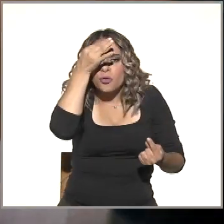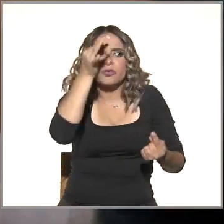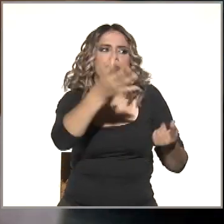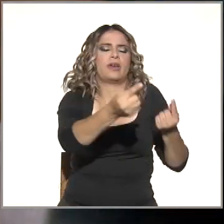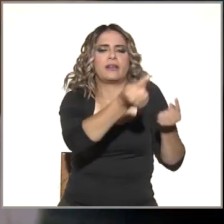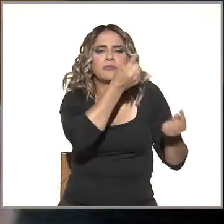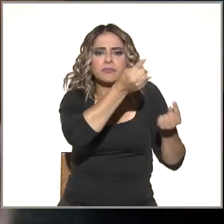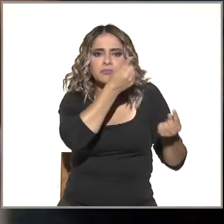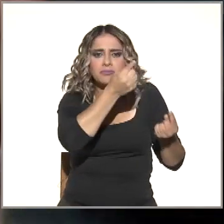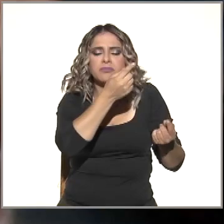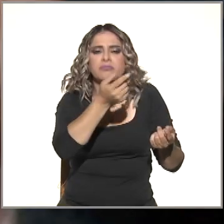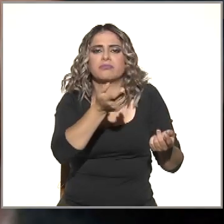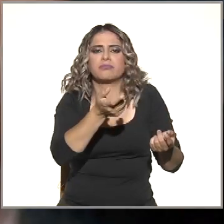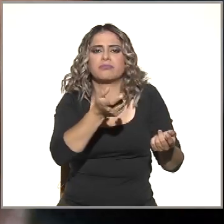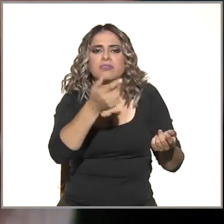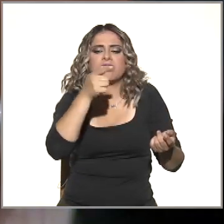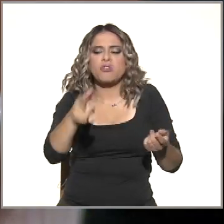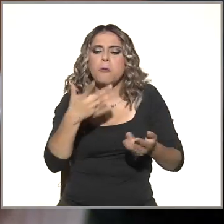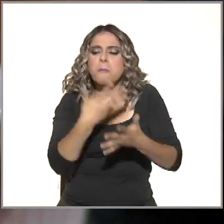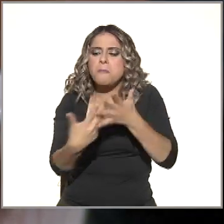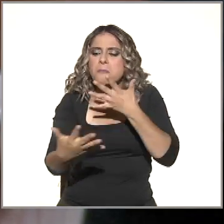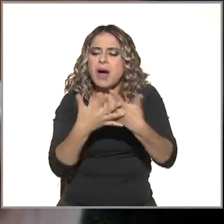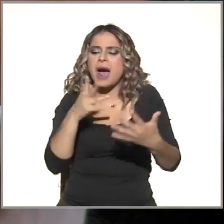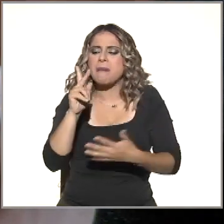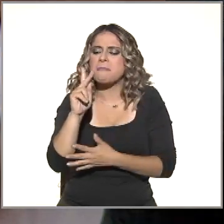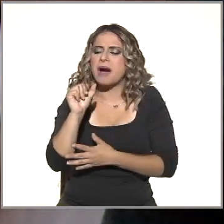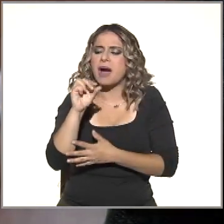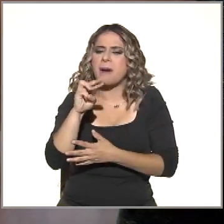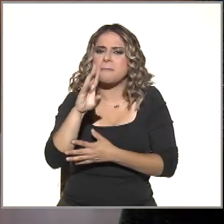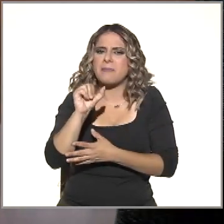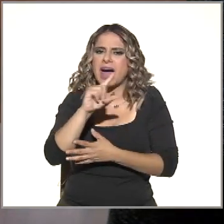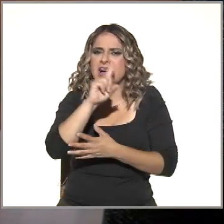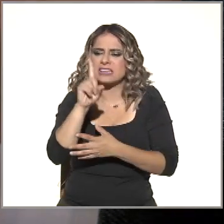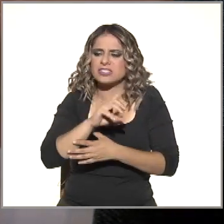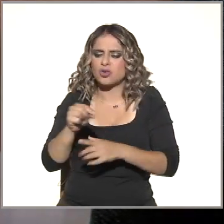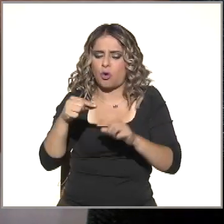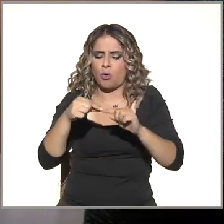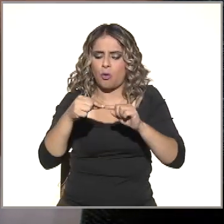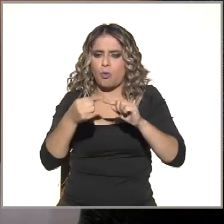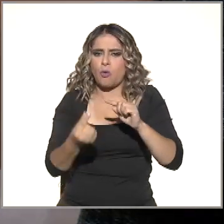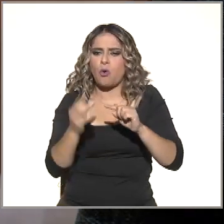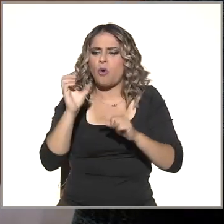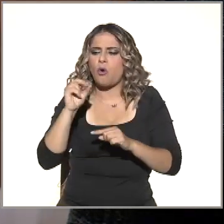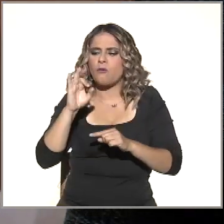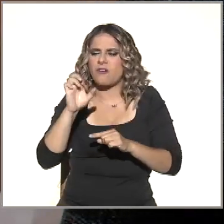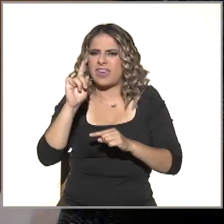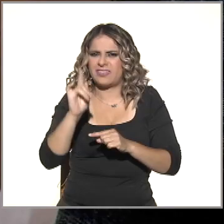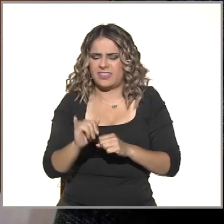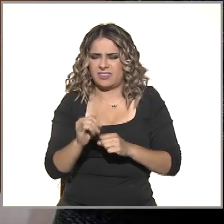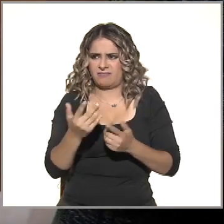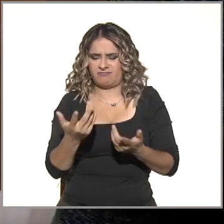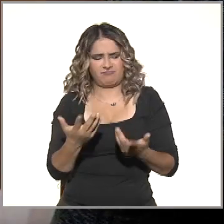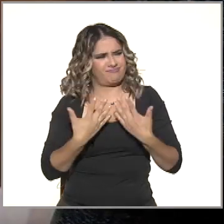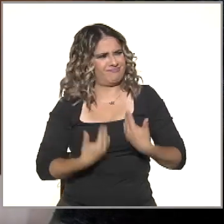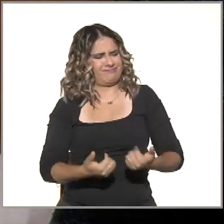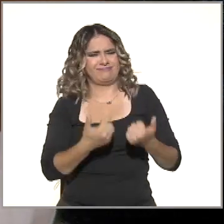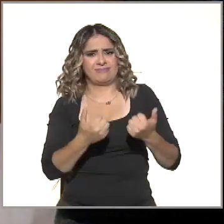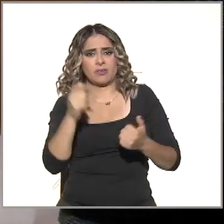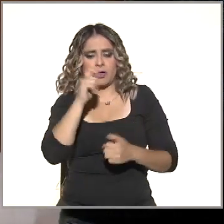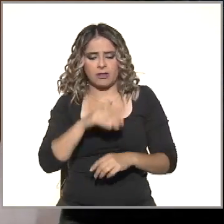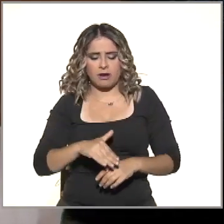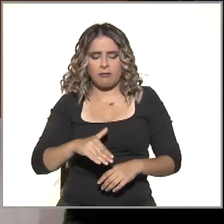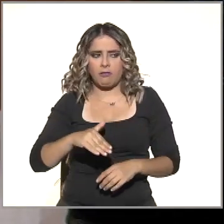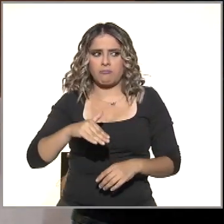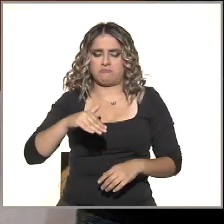decía que tenía manos de pambazo y uñas de confeti. Y cuando crecí, siempre